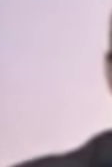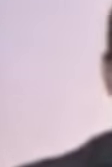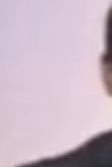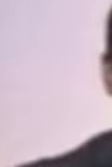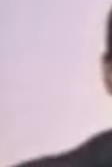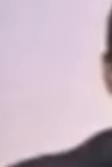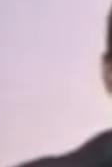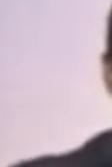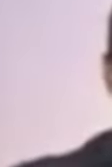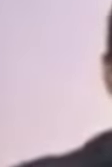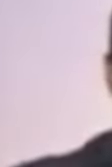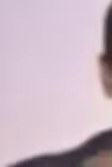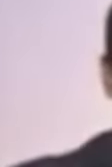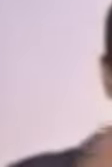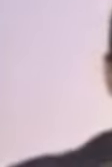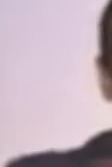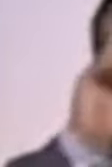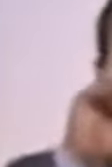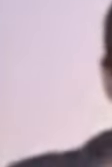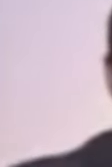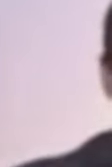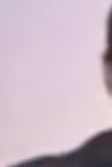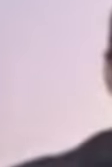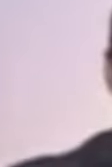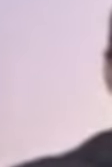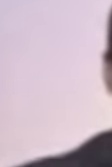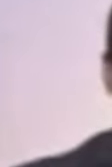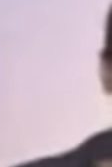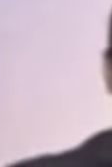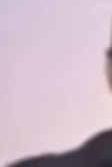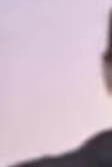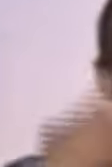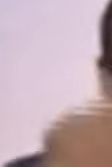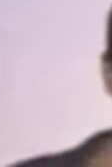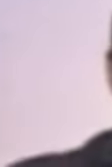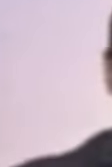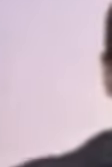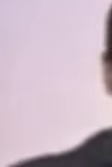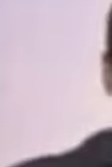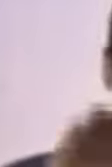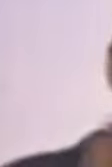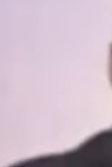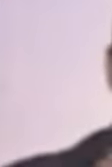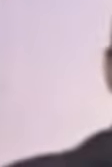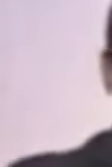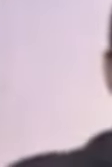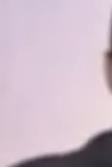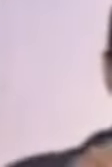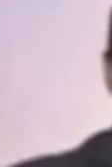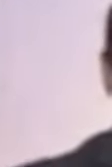Hermanos y hermanas de la patria, sin embargo, sería injusto y mezquino echarle toda la culpa a este